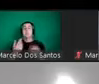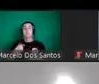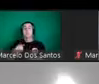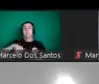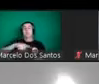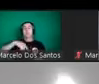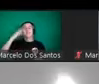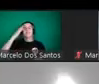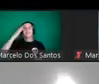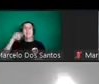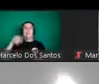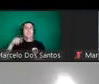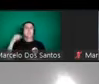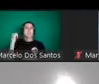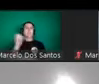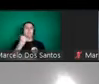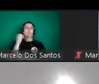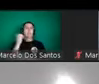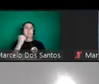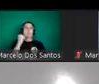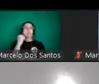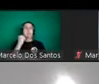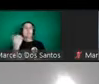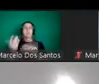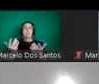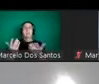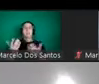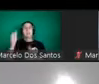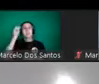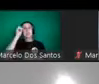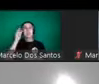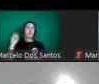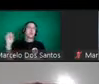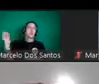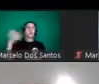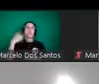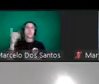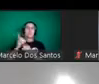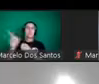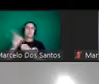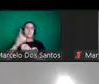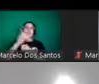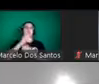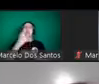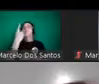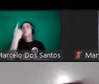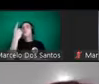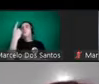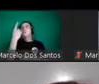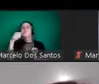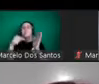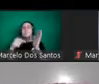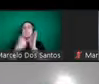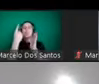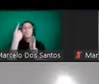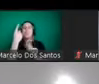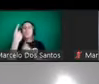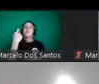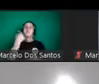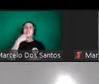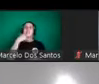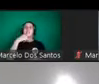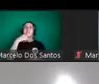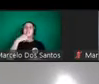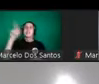estamos llegando a casi todos los departamentos. En esta ocasión están ausentes los de Alto Paraguay, pero vamos a seguir insistiendo para las próximas